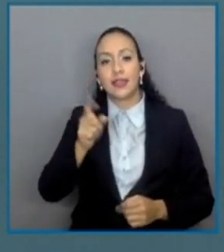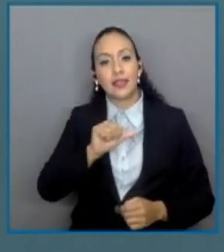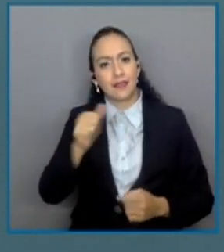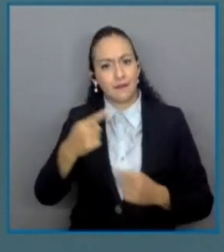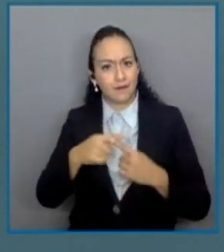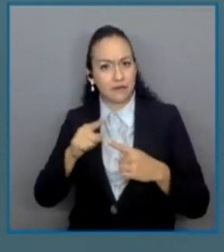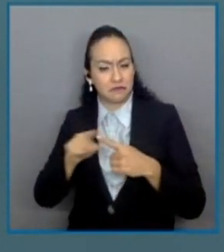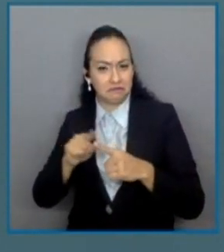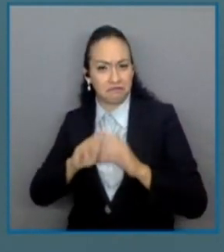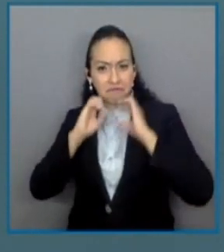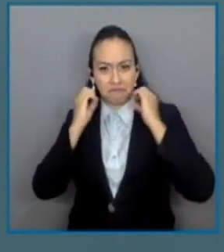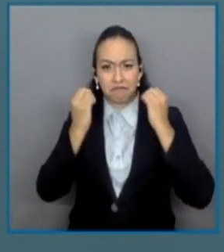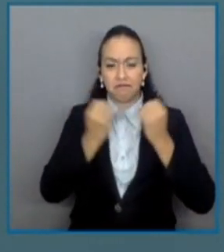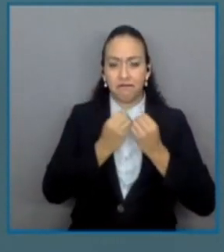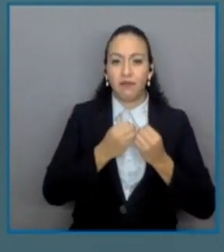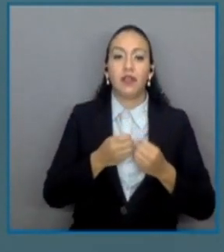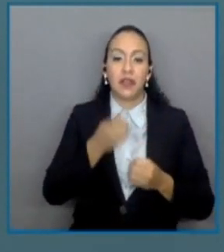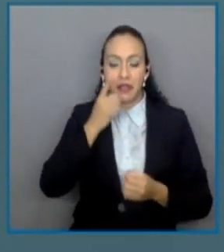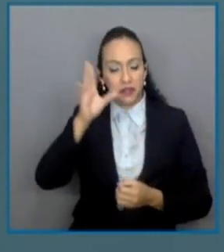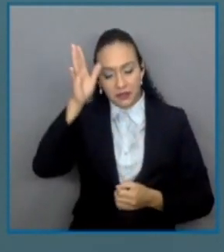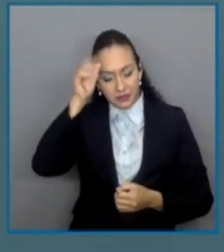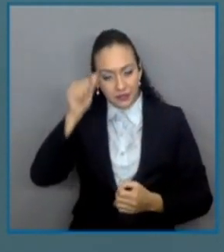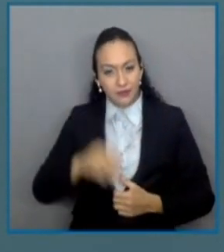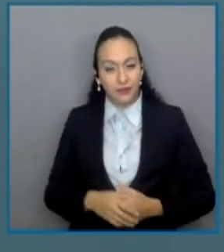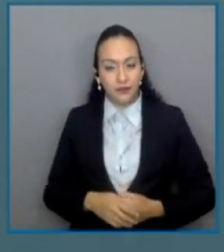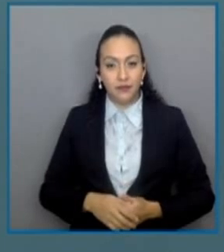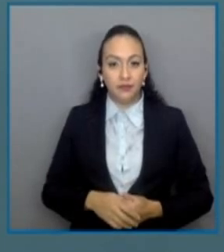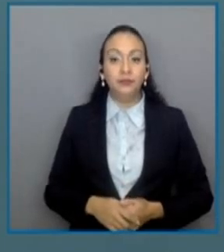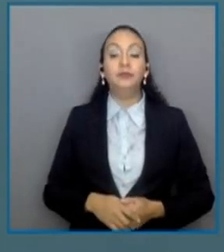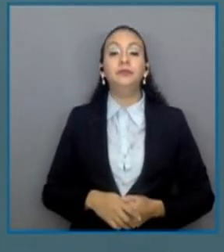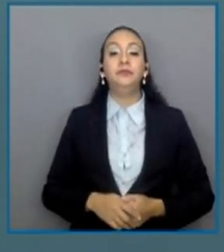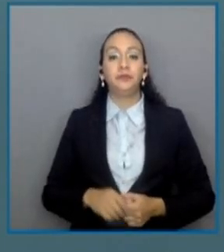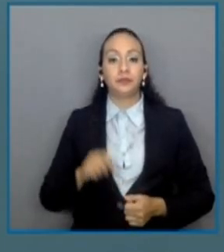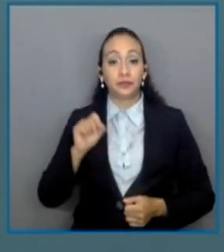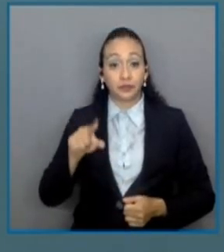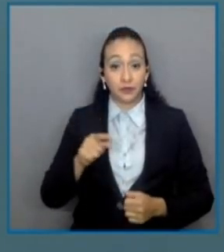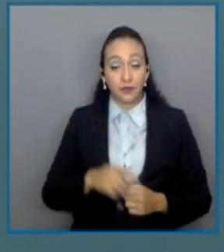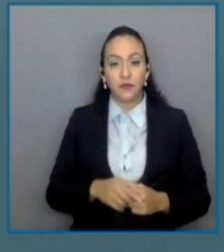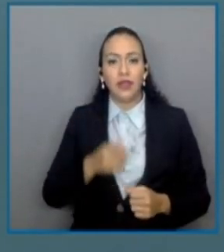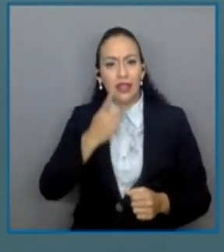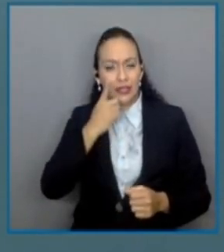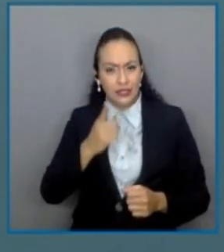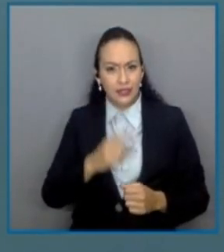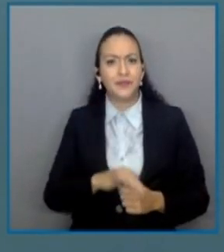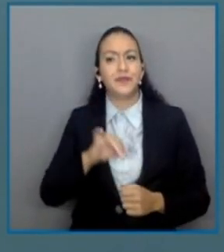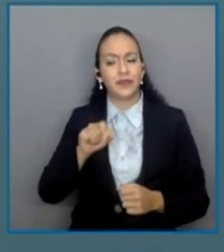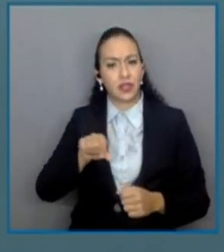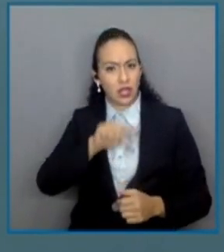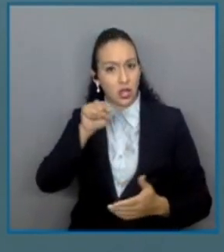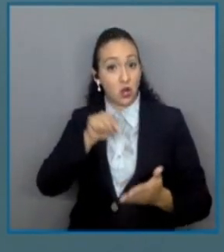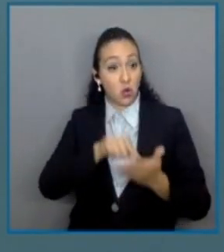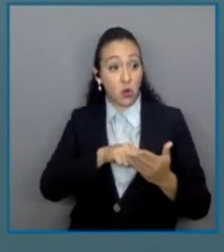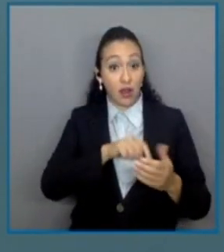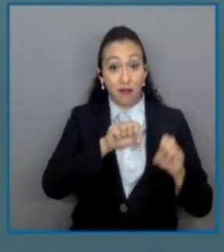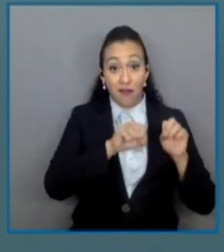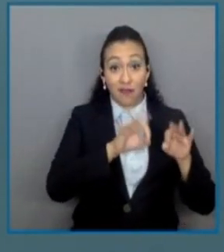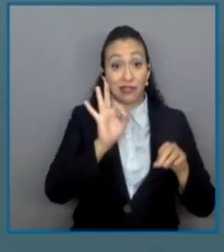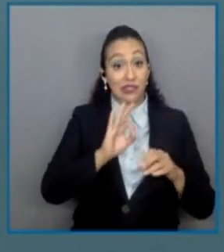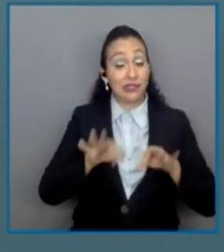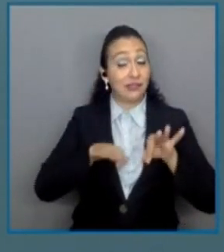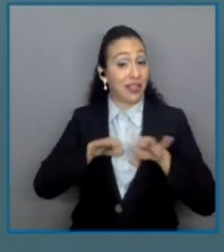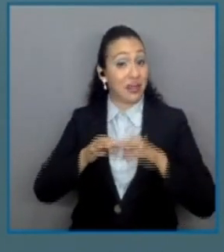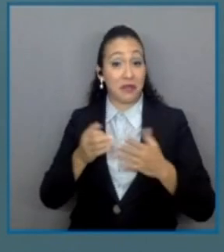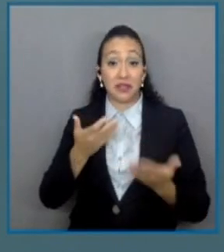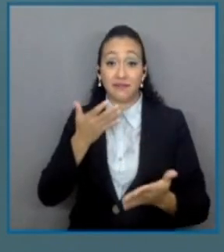Judicial Federal, además de considerar seriamente realizar suspensión de labores en fechas por definir. Estos acuerdos